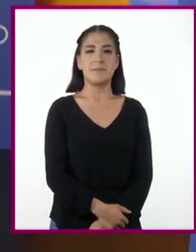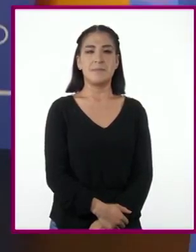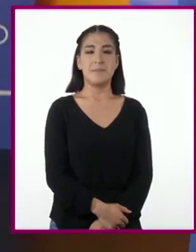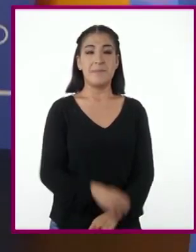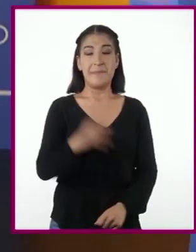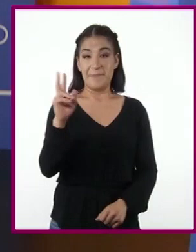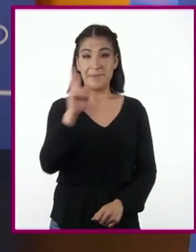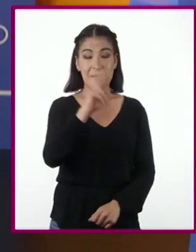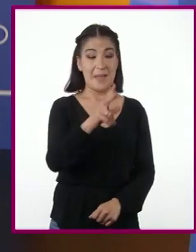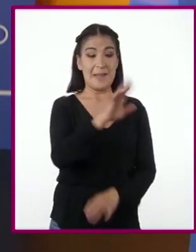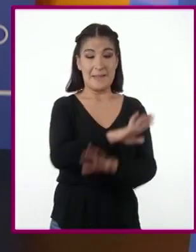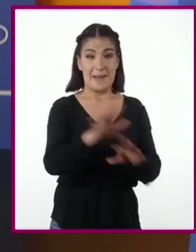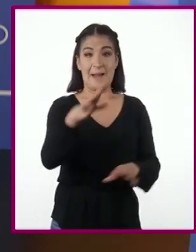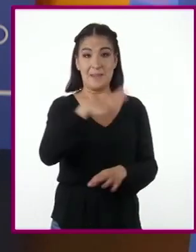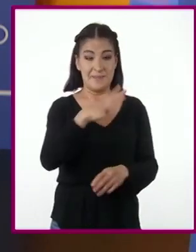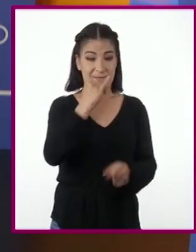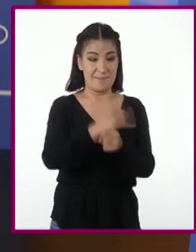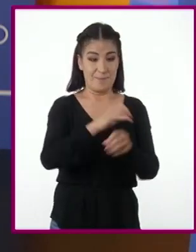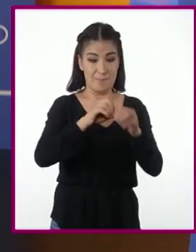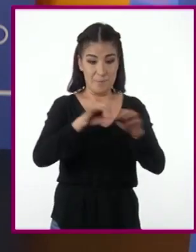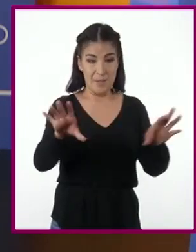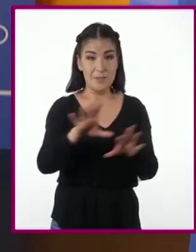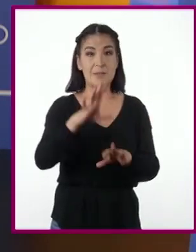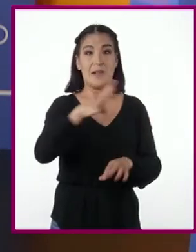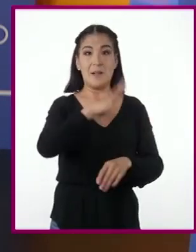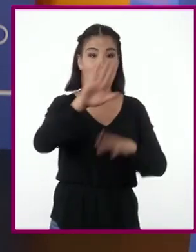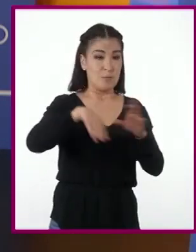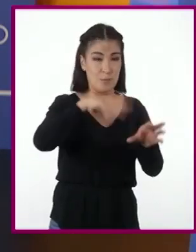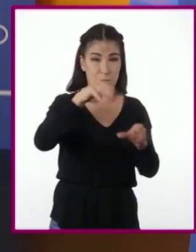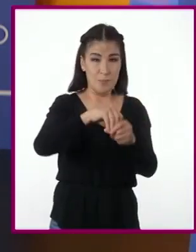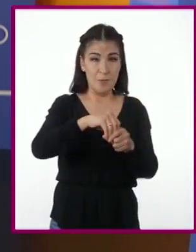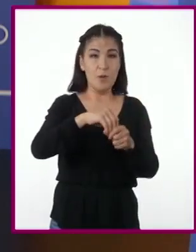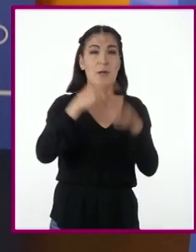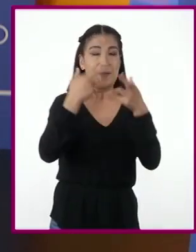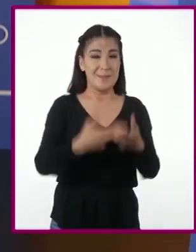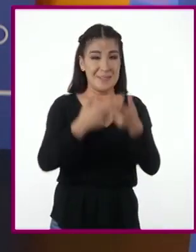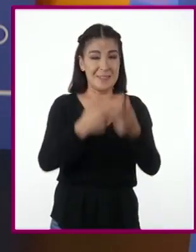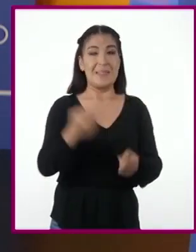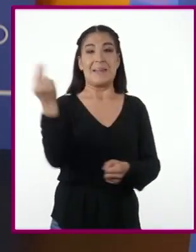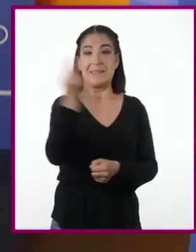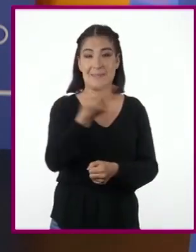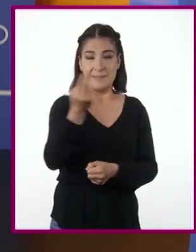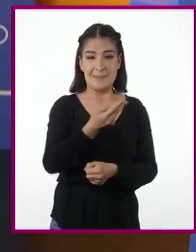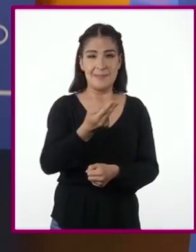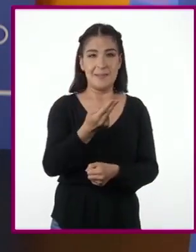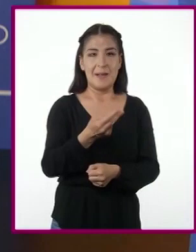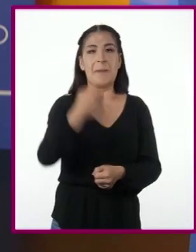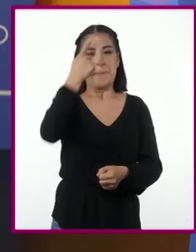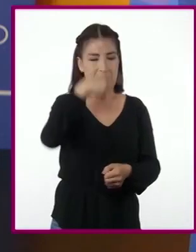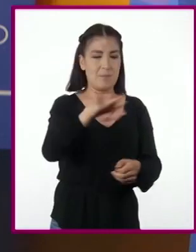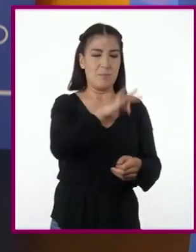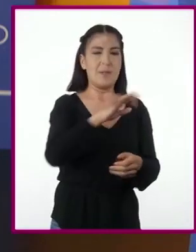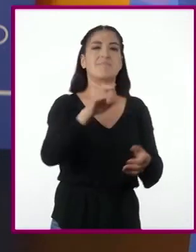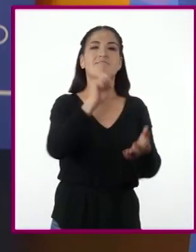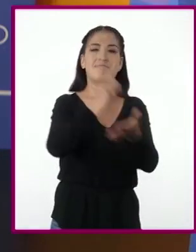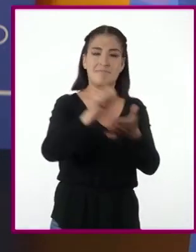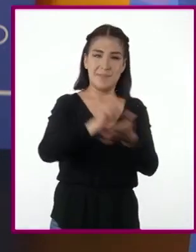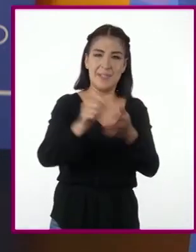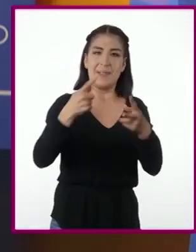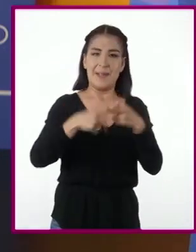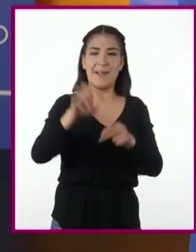Una vez que tenemos toda la información que consideramos suficiente y necesaria para escribir nuestro